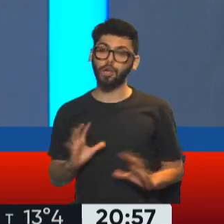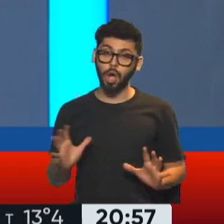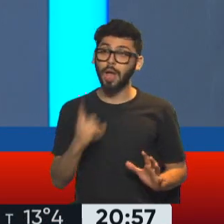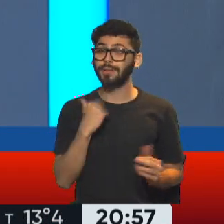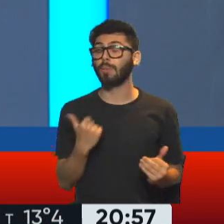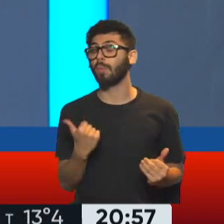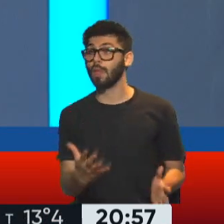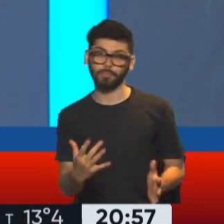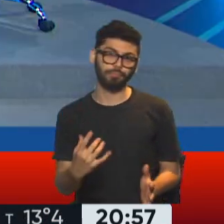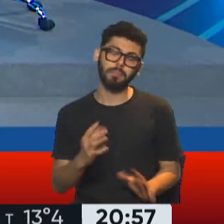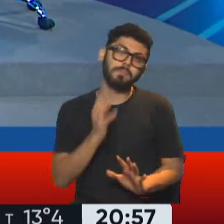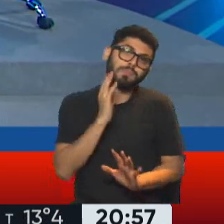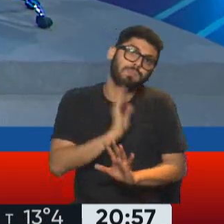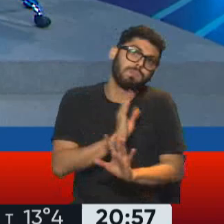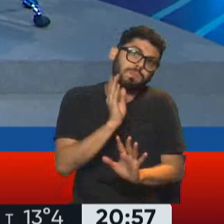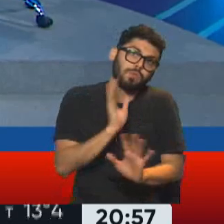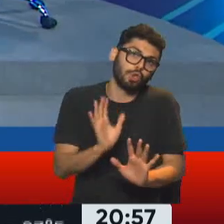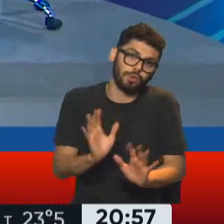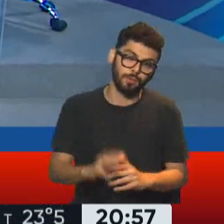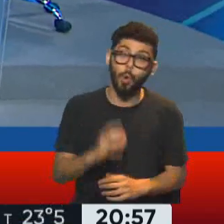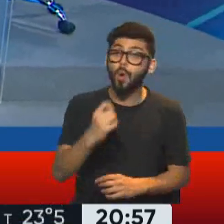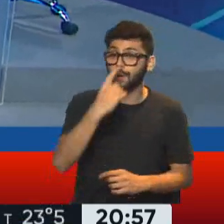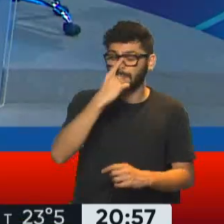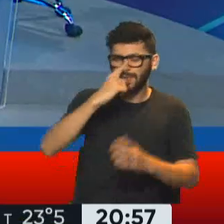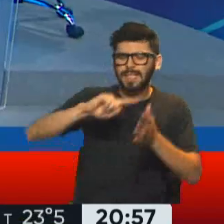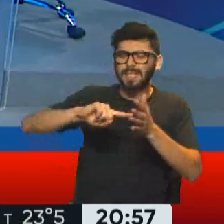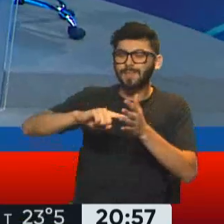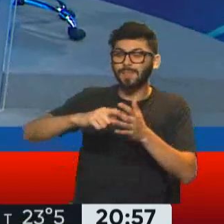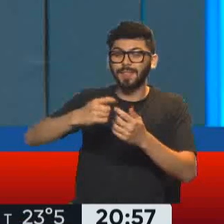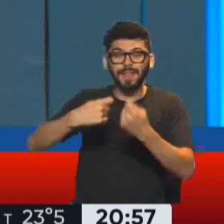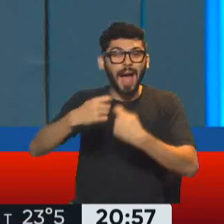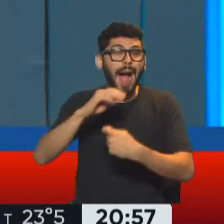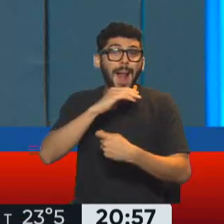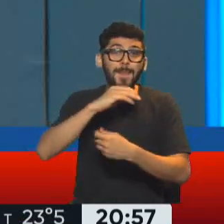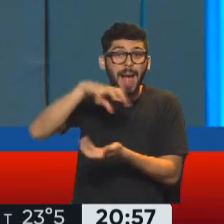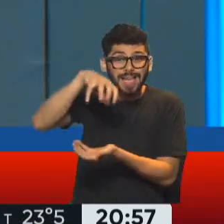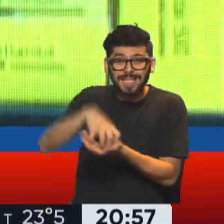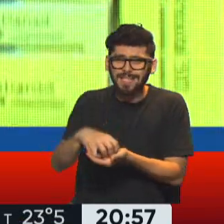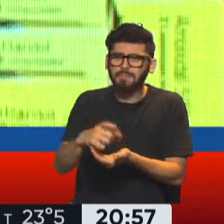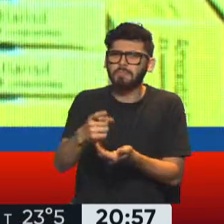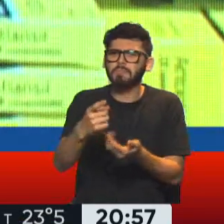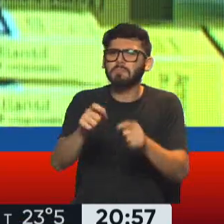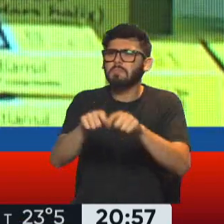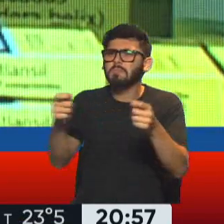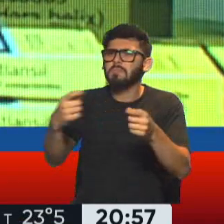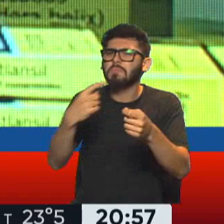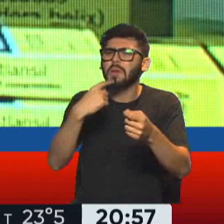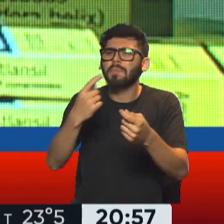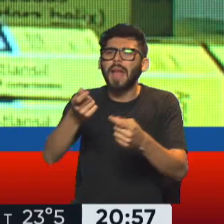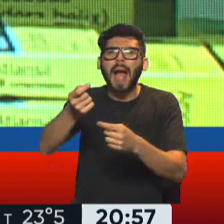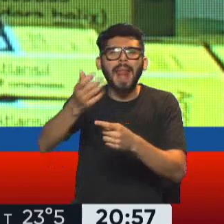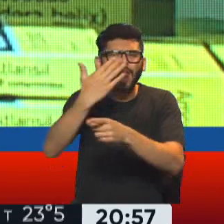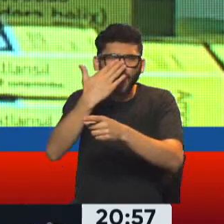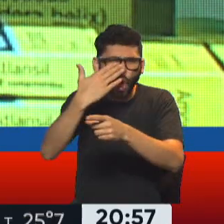que pueden hacer. Está viendo dificultades. Hoy escuchaba el Centro Almacenero, que lo mencioné hace poco, escuchaba uno de los titulares en una nota que le hacían en un canal de Córdoba